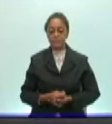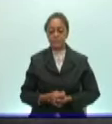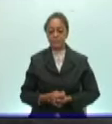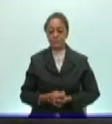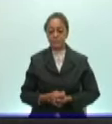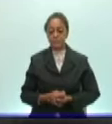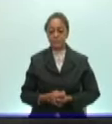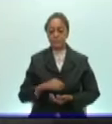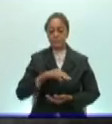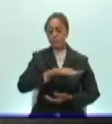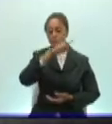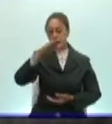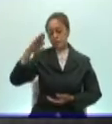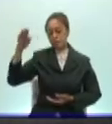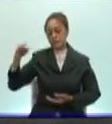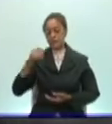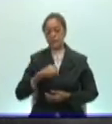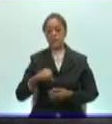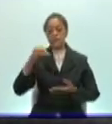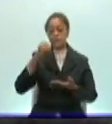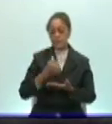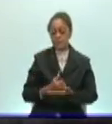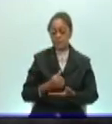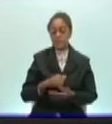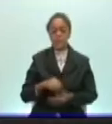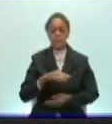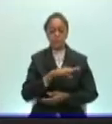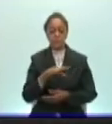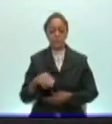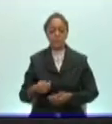La Sierra del Escambray, en el centro de la isla.